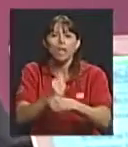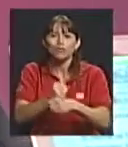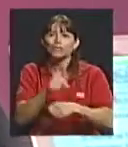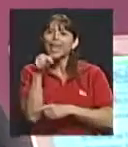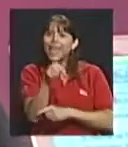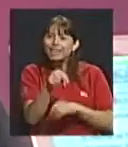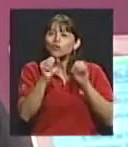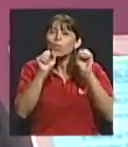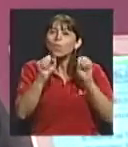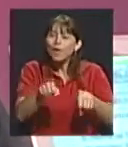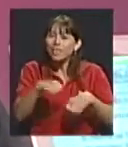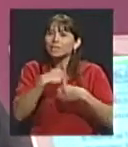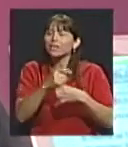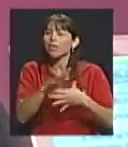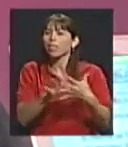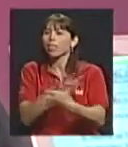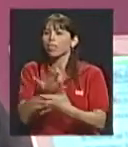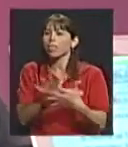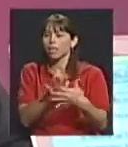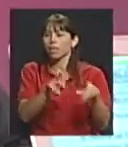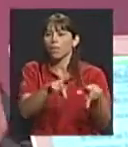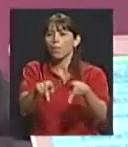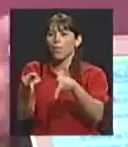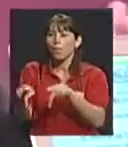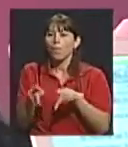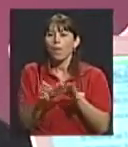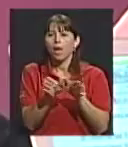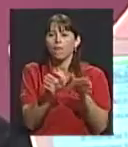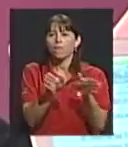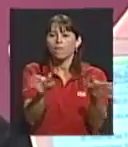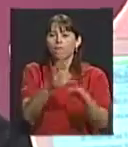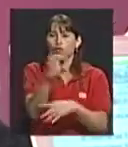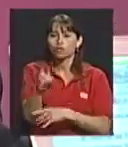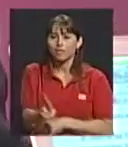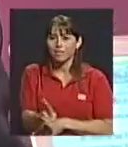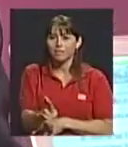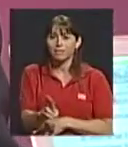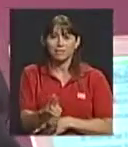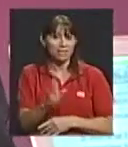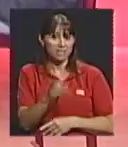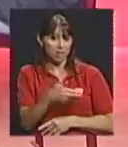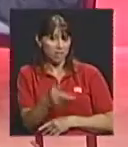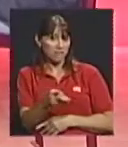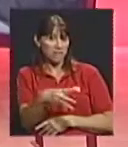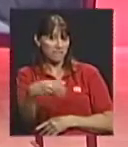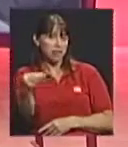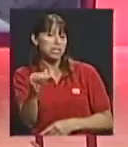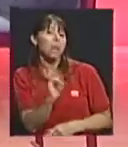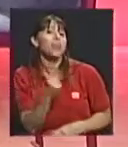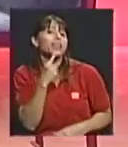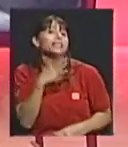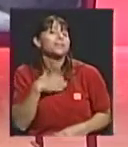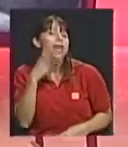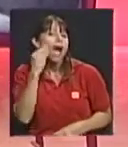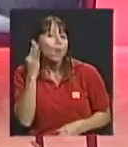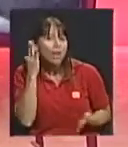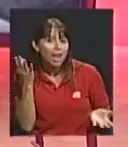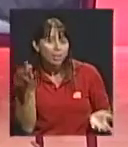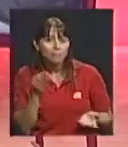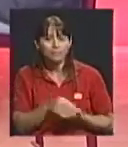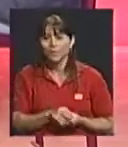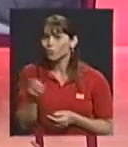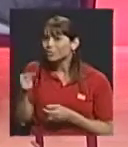un gran disgusto por parte del pueblo costarricense El que no sirve que se vaya como diría mi abuela Ajá usted dice que es un asunto de